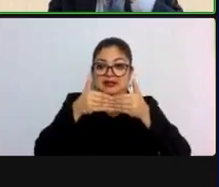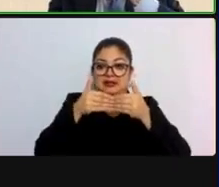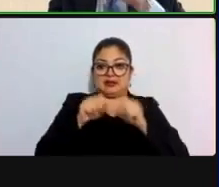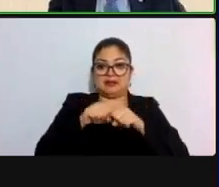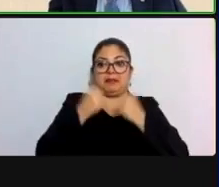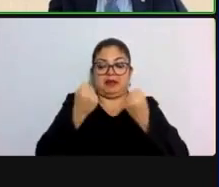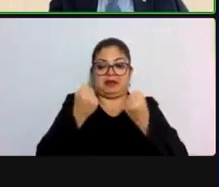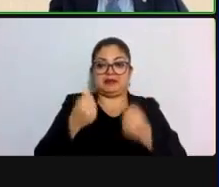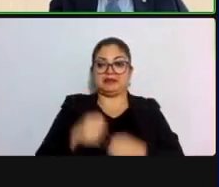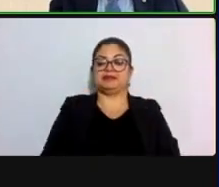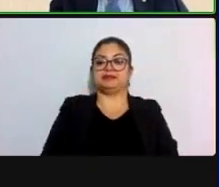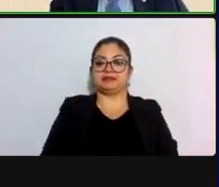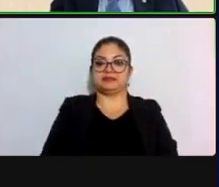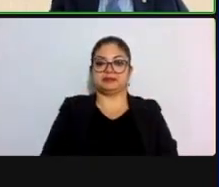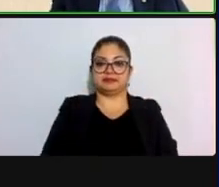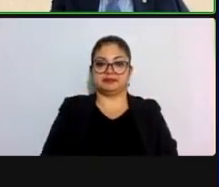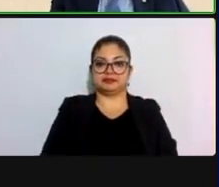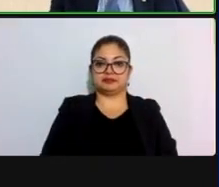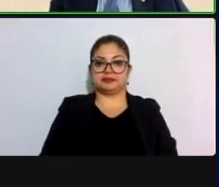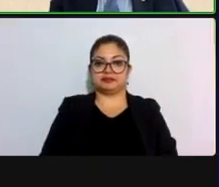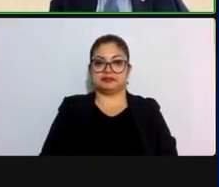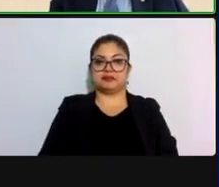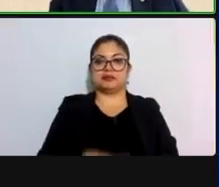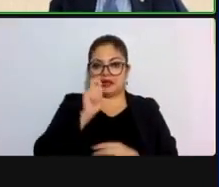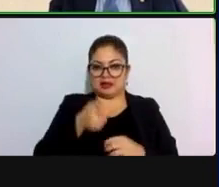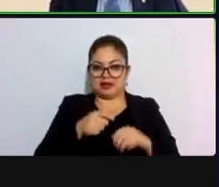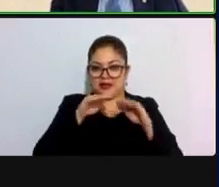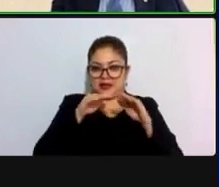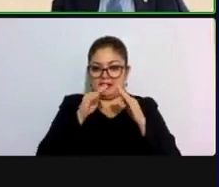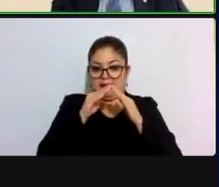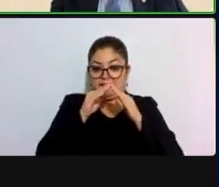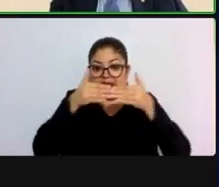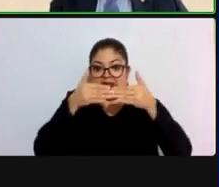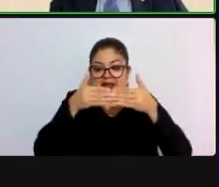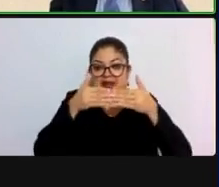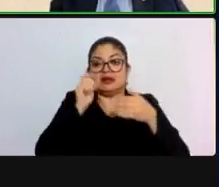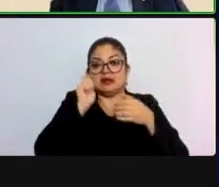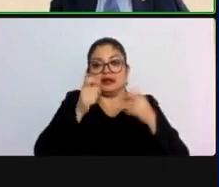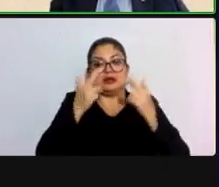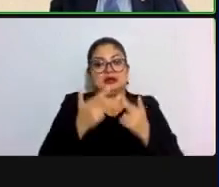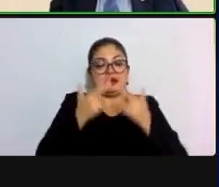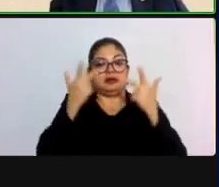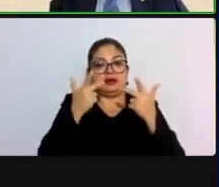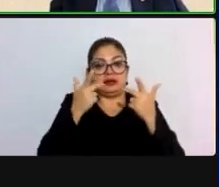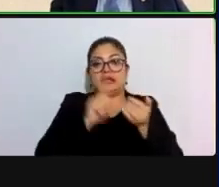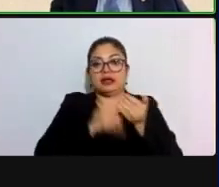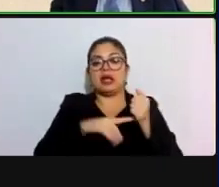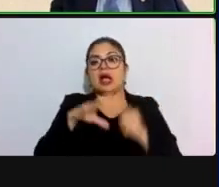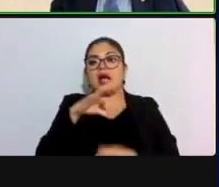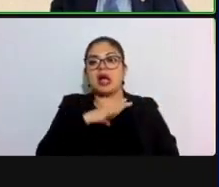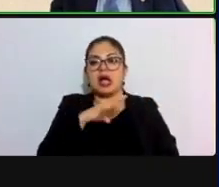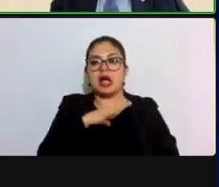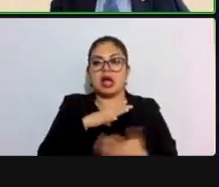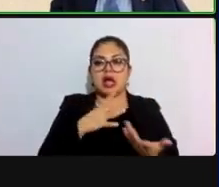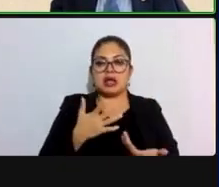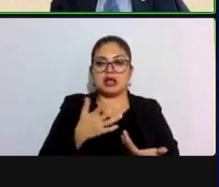Esta fractura, que pueden ustedes ver en esta tomografía, un seno frontal tiene una tabla posterior que